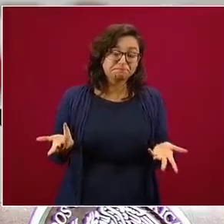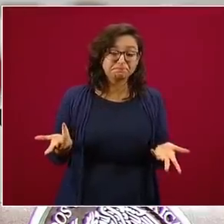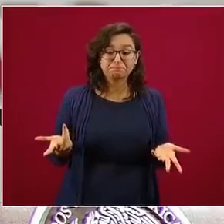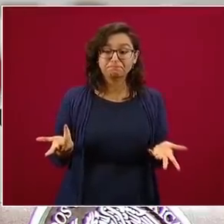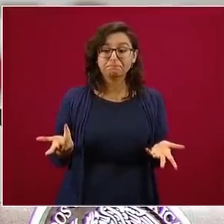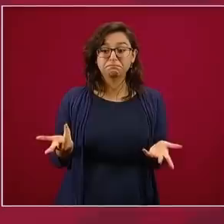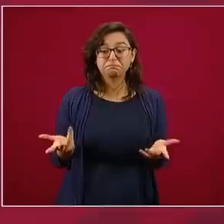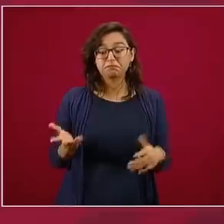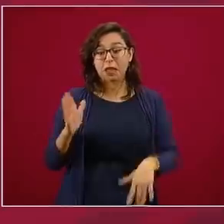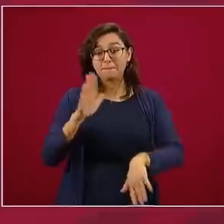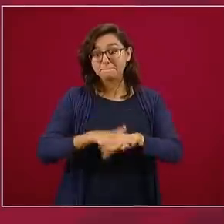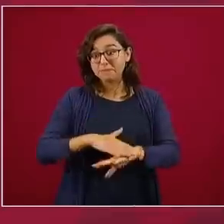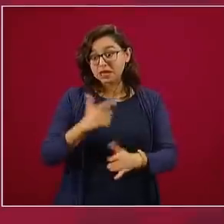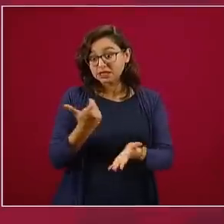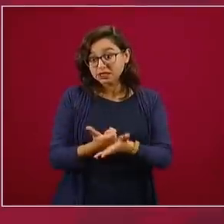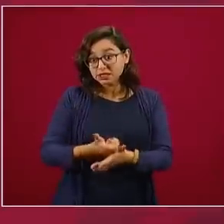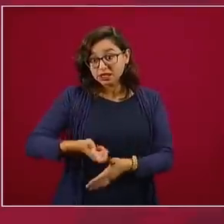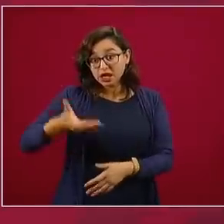cobrar